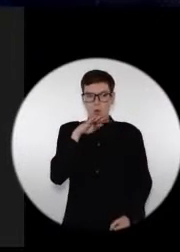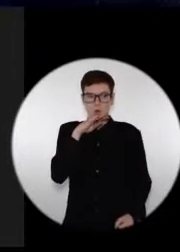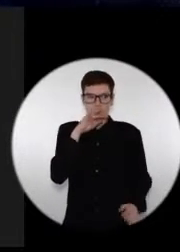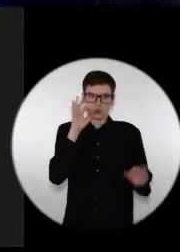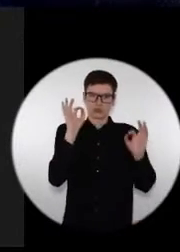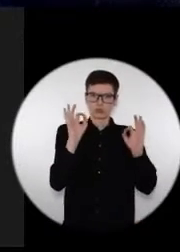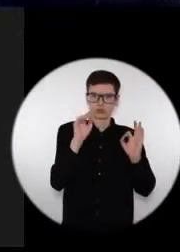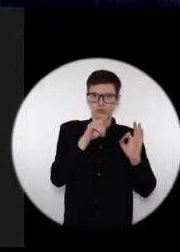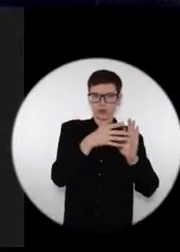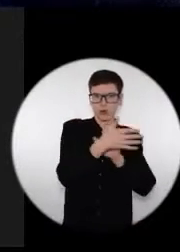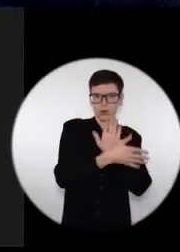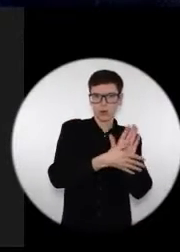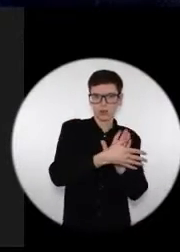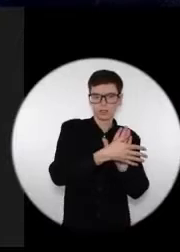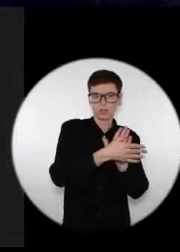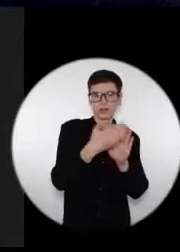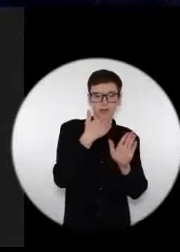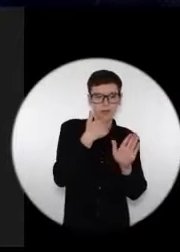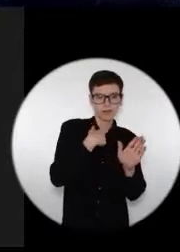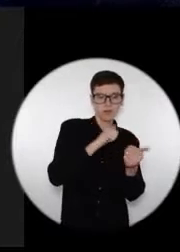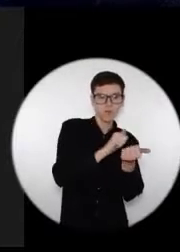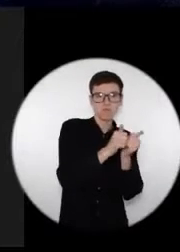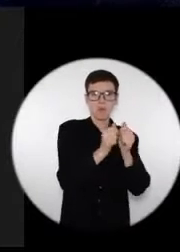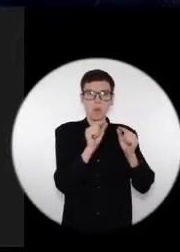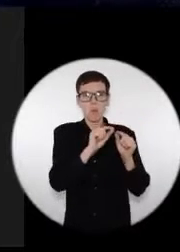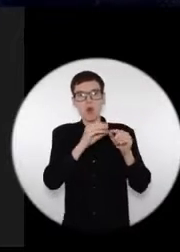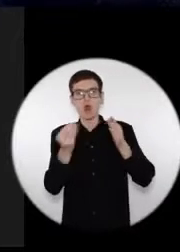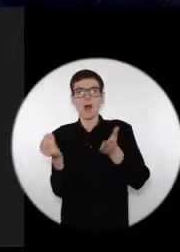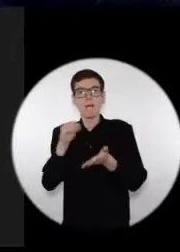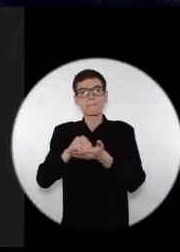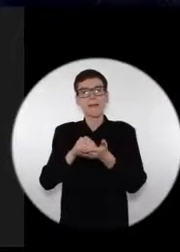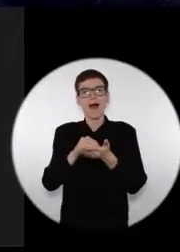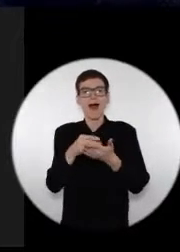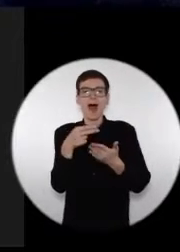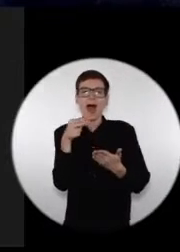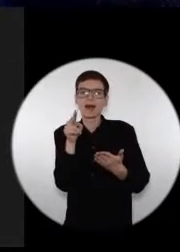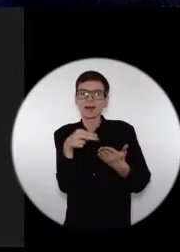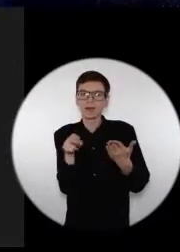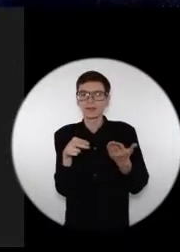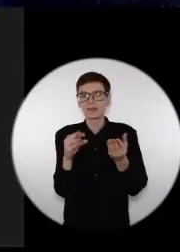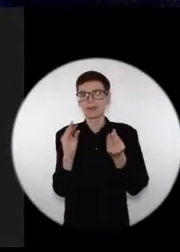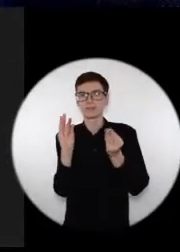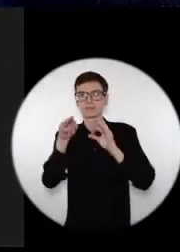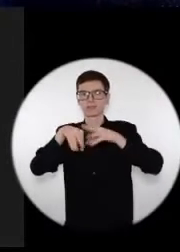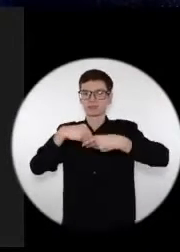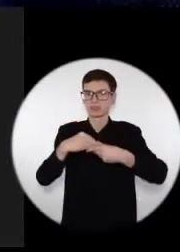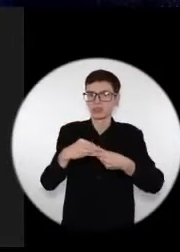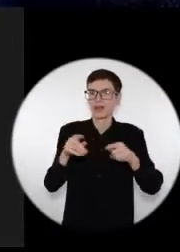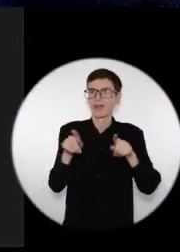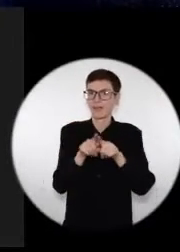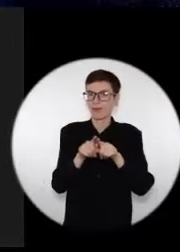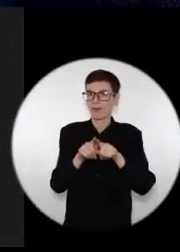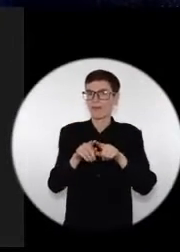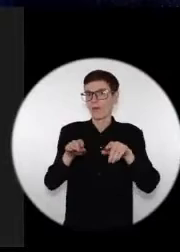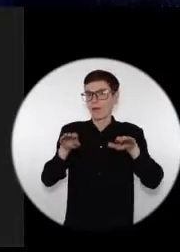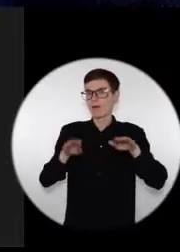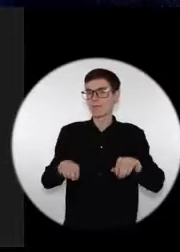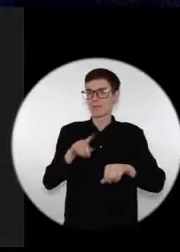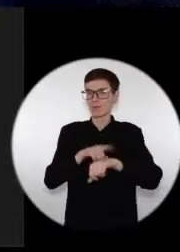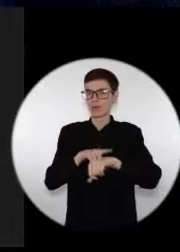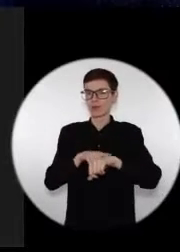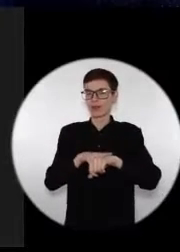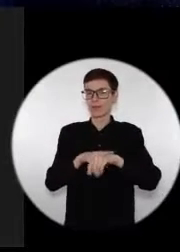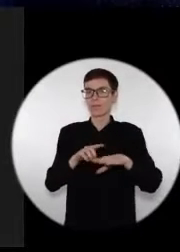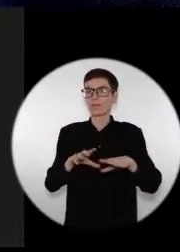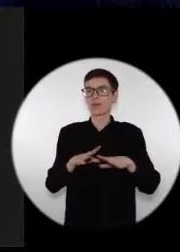como una llevarle algo que es netamente utilitario quizá llevarlo a algo con una perspectiva ya más artística y